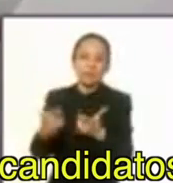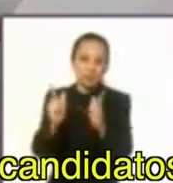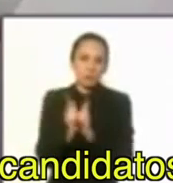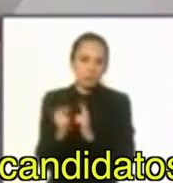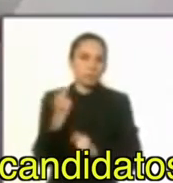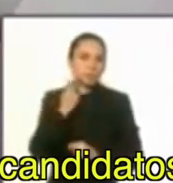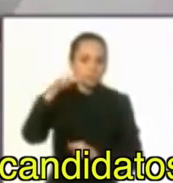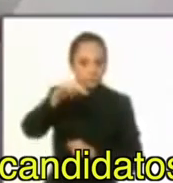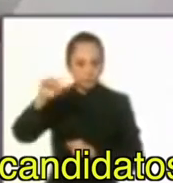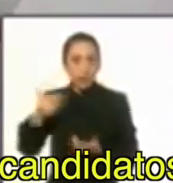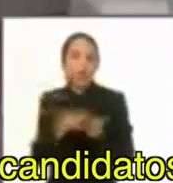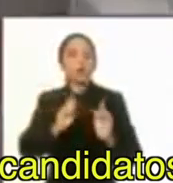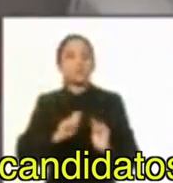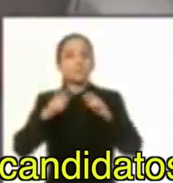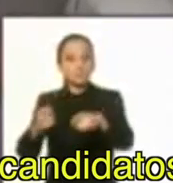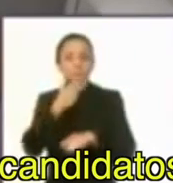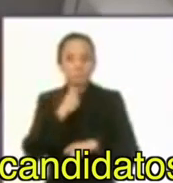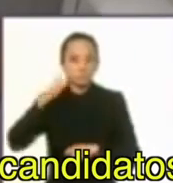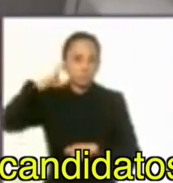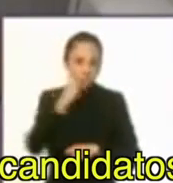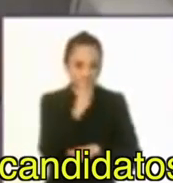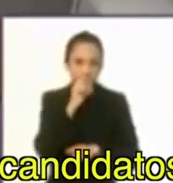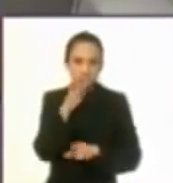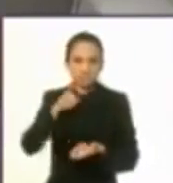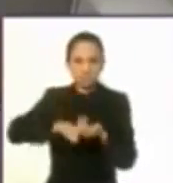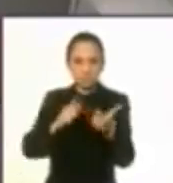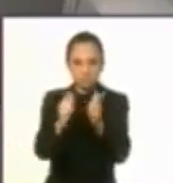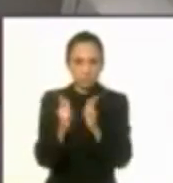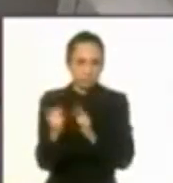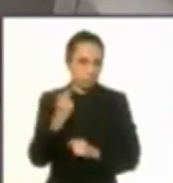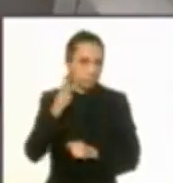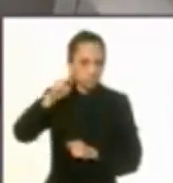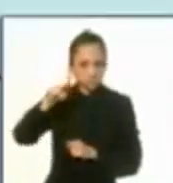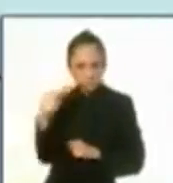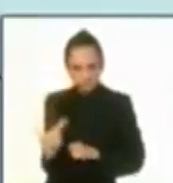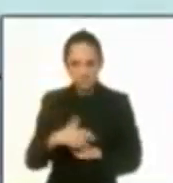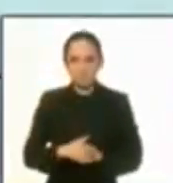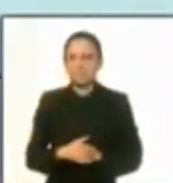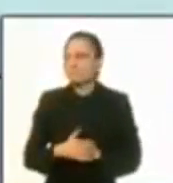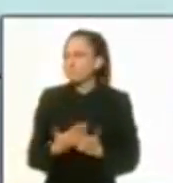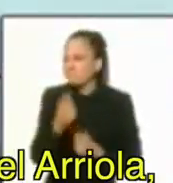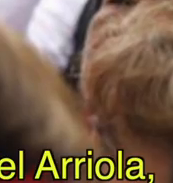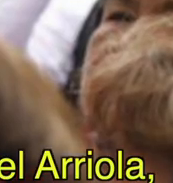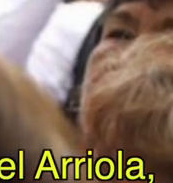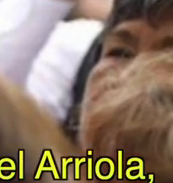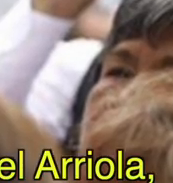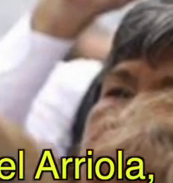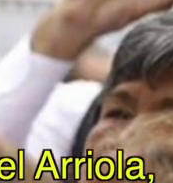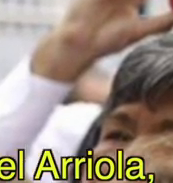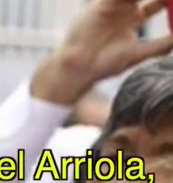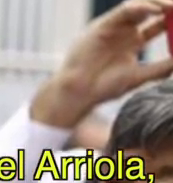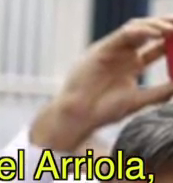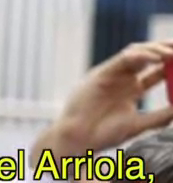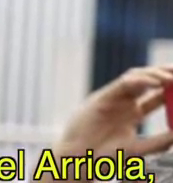de los candidatos que buscan ganar la jefatura de gobierno de la Ciudad de México, las actividades de campaña continúan. El candidato del